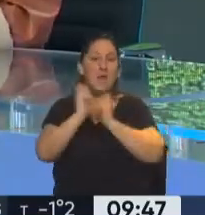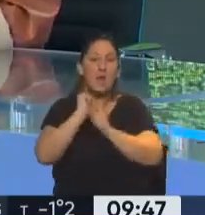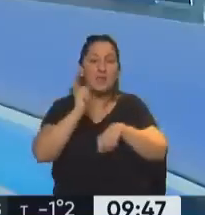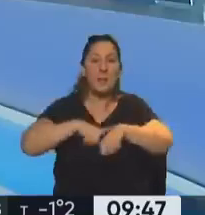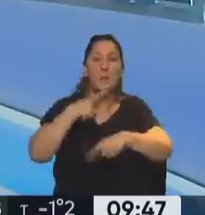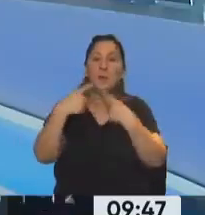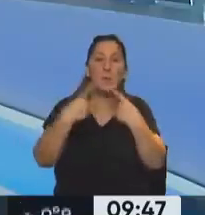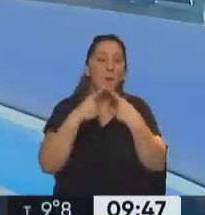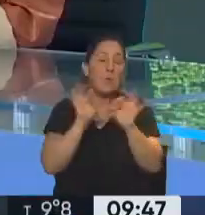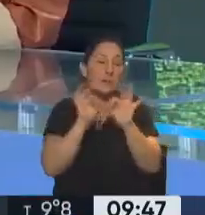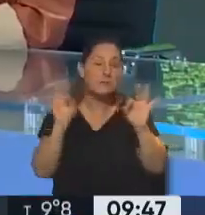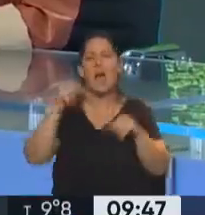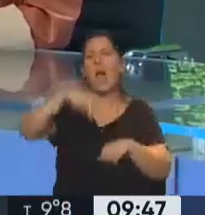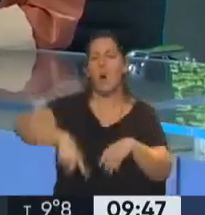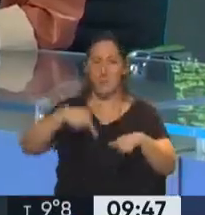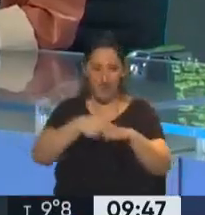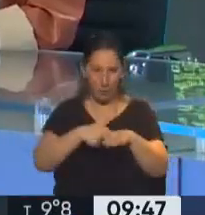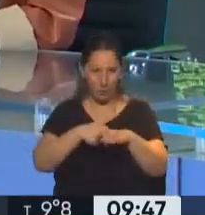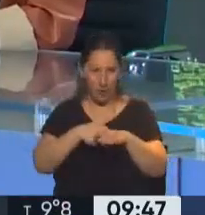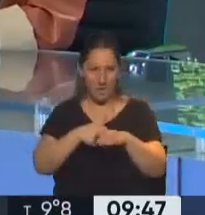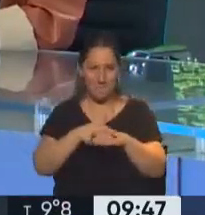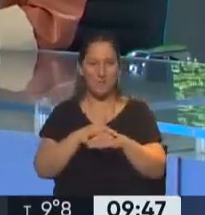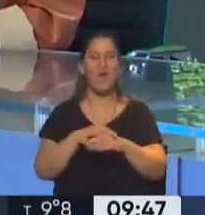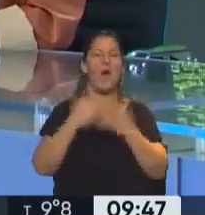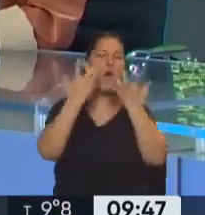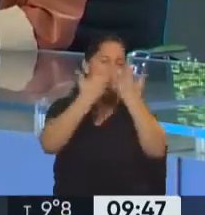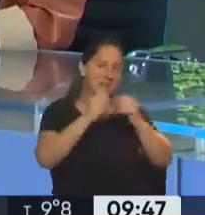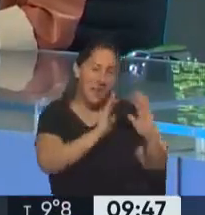bueno me parece ordenamos un poquito y volvemos a seguir